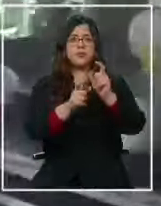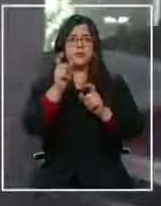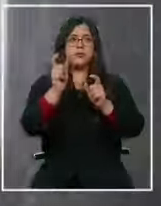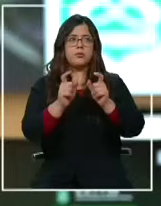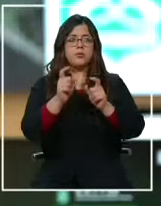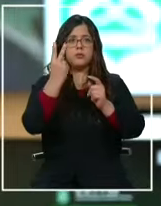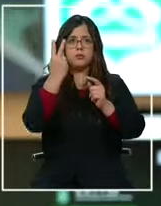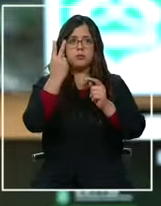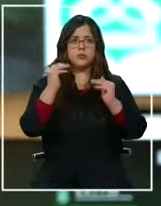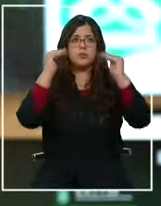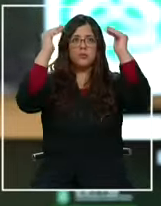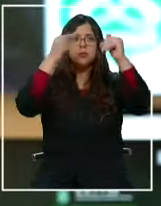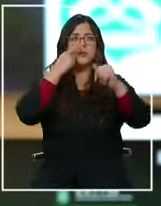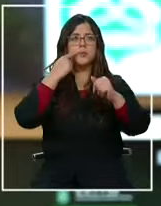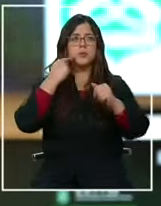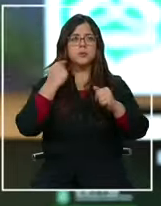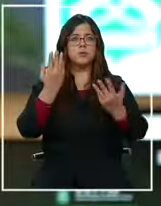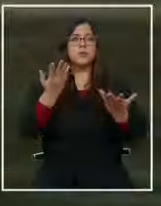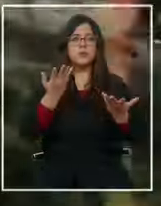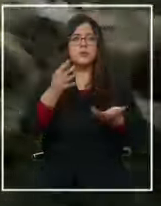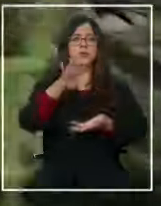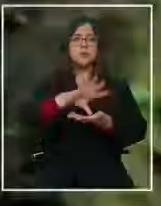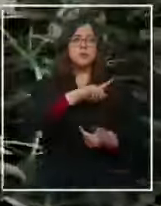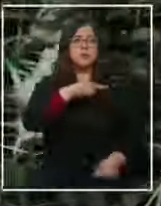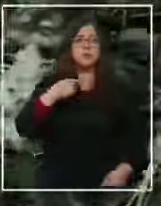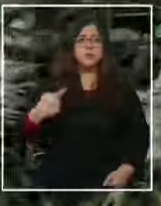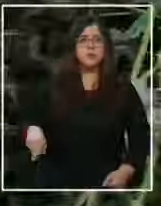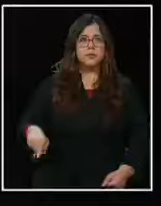dos adultos, hombres de nacionalidad china.